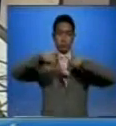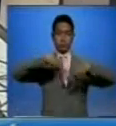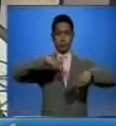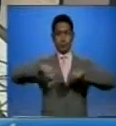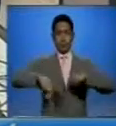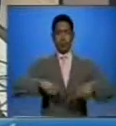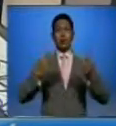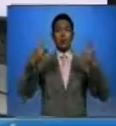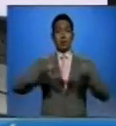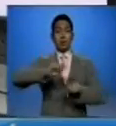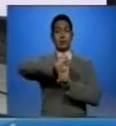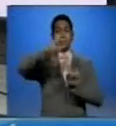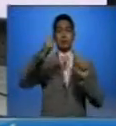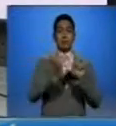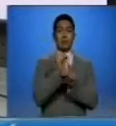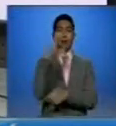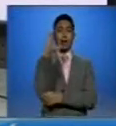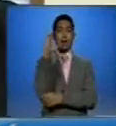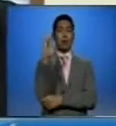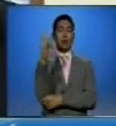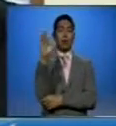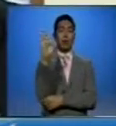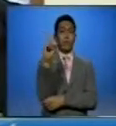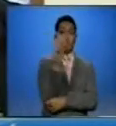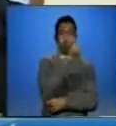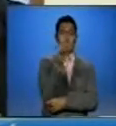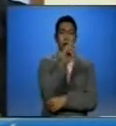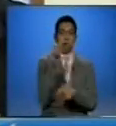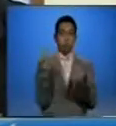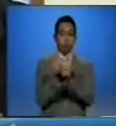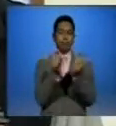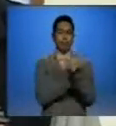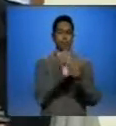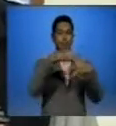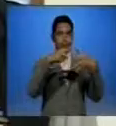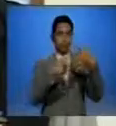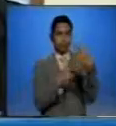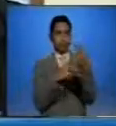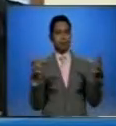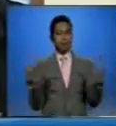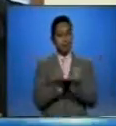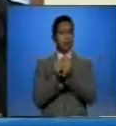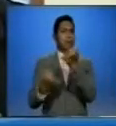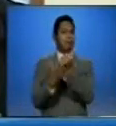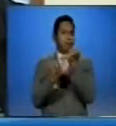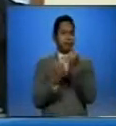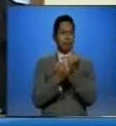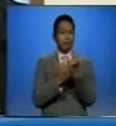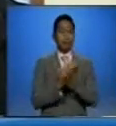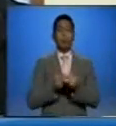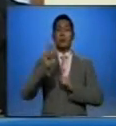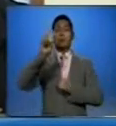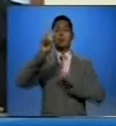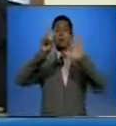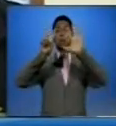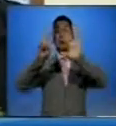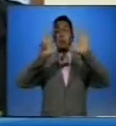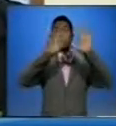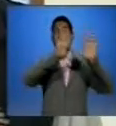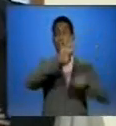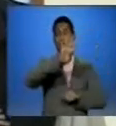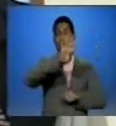y Sistema de Seguridad ECO 911. 74 cámaras que están videovigilando las diferentes rutas que se